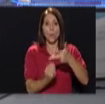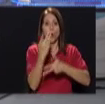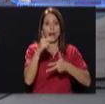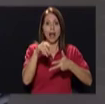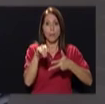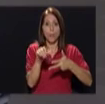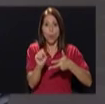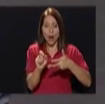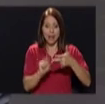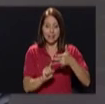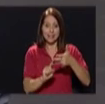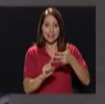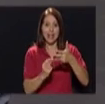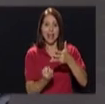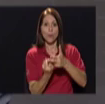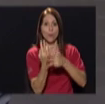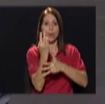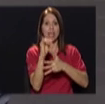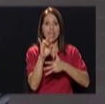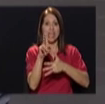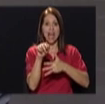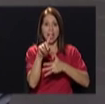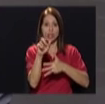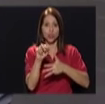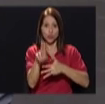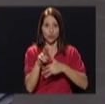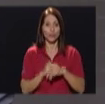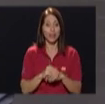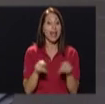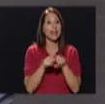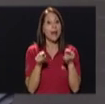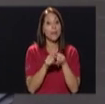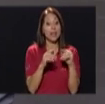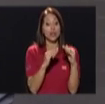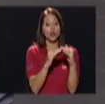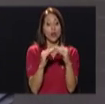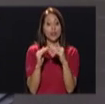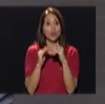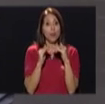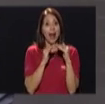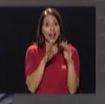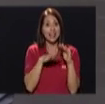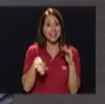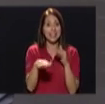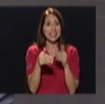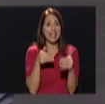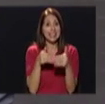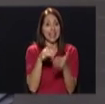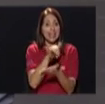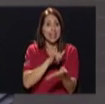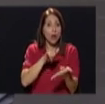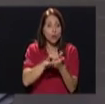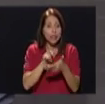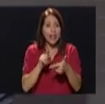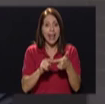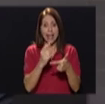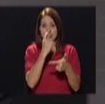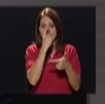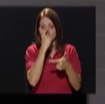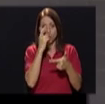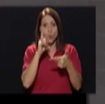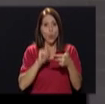el Irazú también tienen problemas. En zonas urbanas la concentración se está dando más hacia la zona de San José,